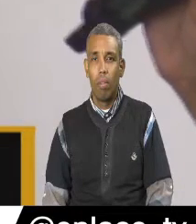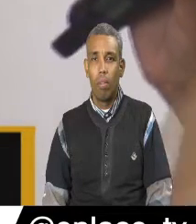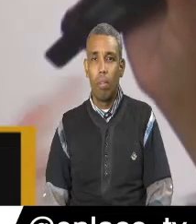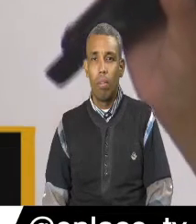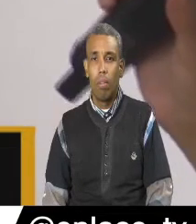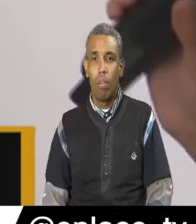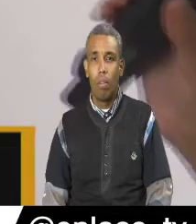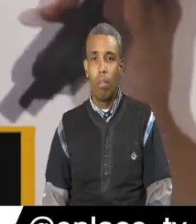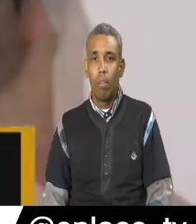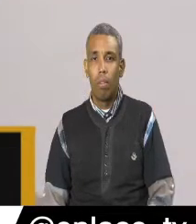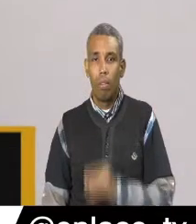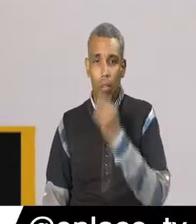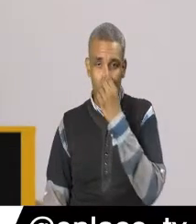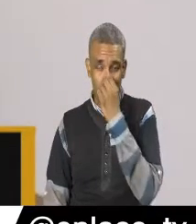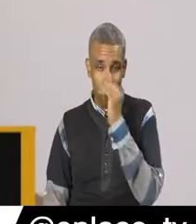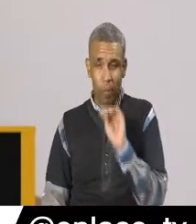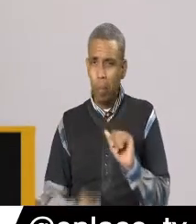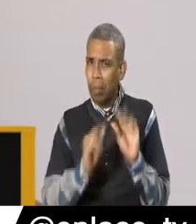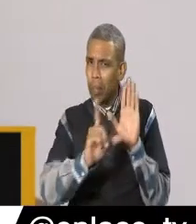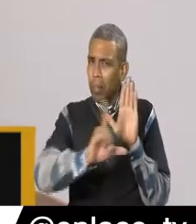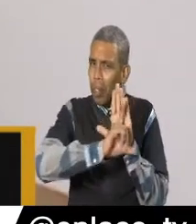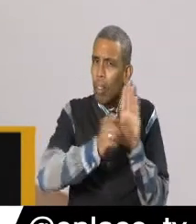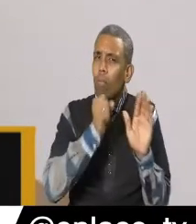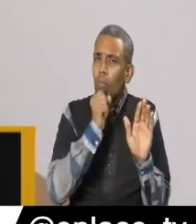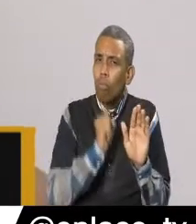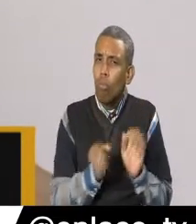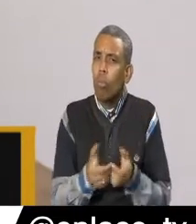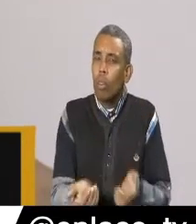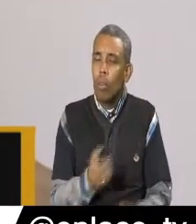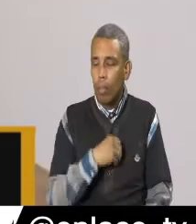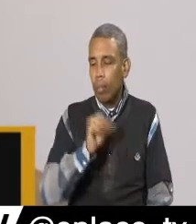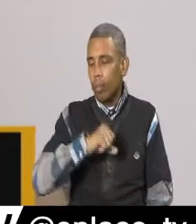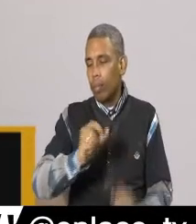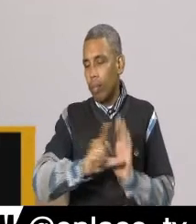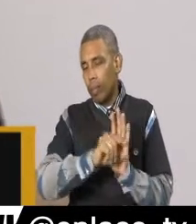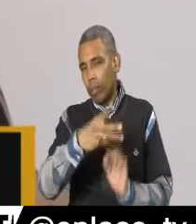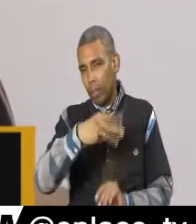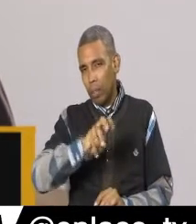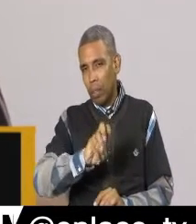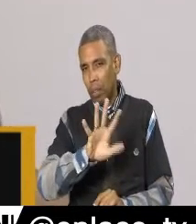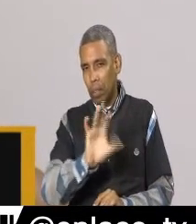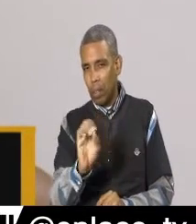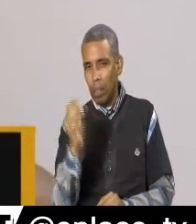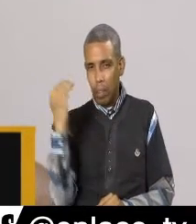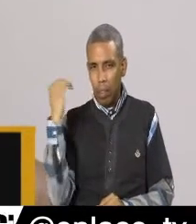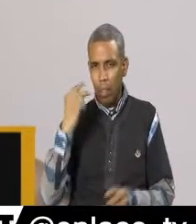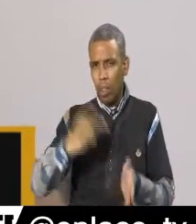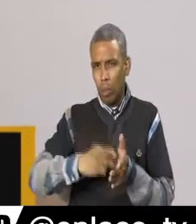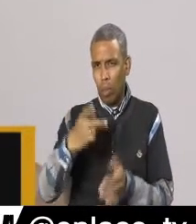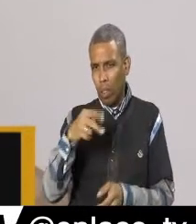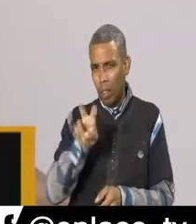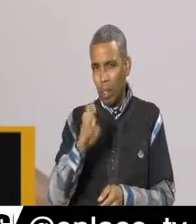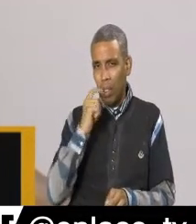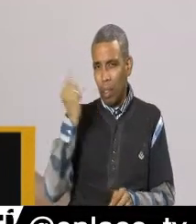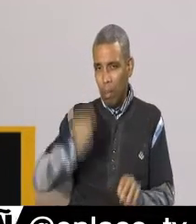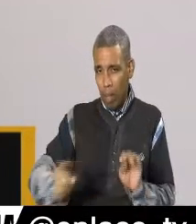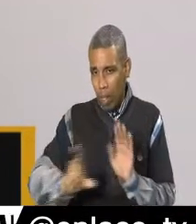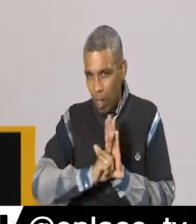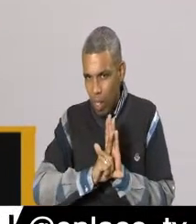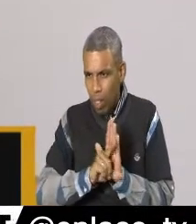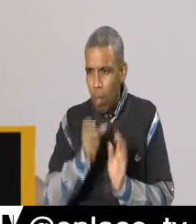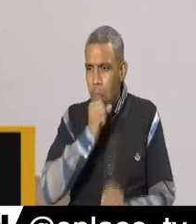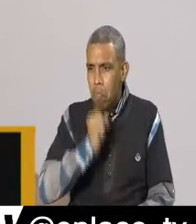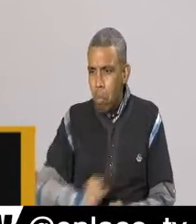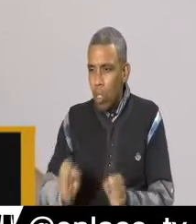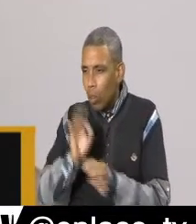ley de protección al adulto mayor. Sí, la ley 1850 del 19 de julio del 2017, la ley de protección al